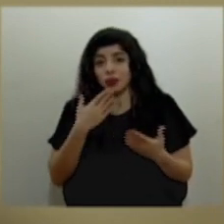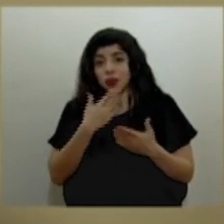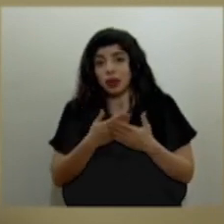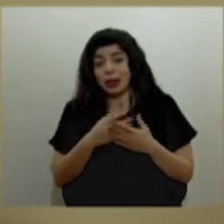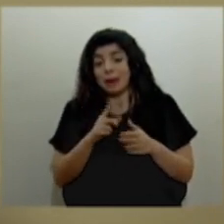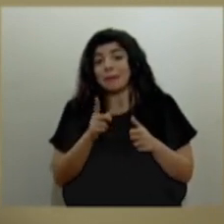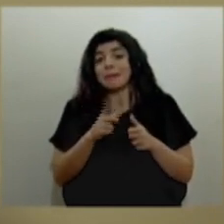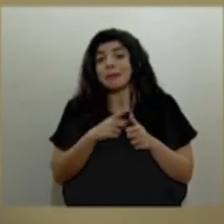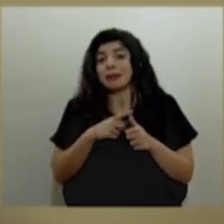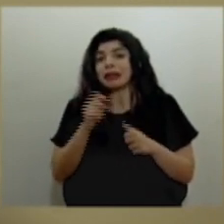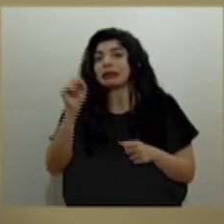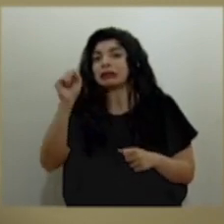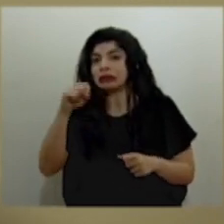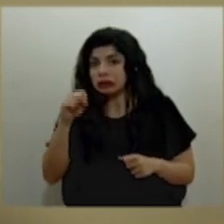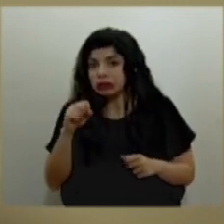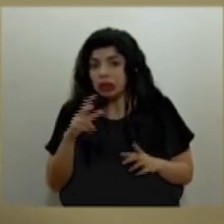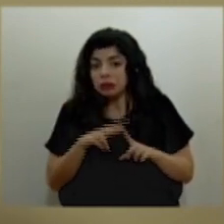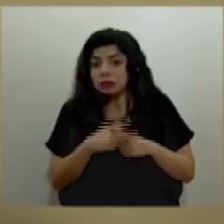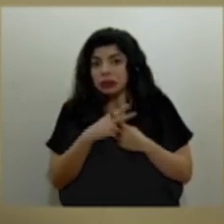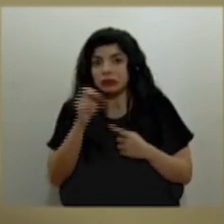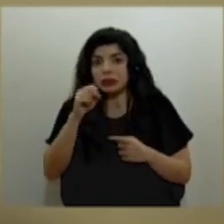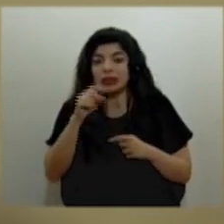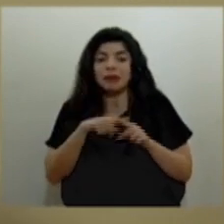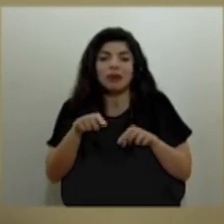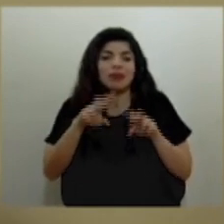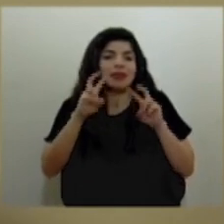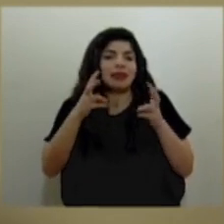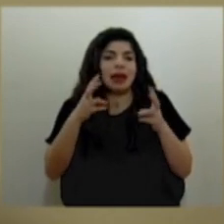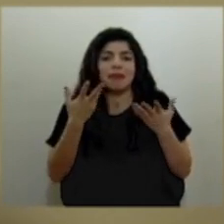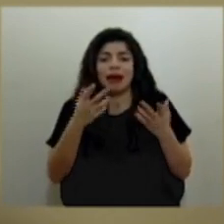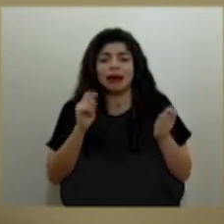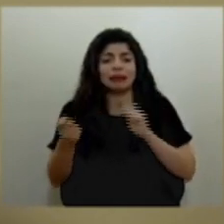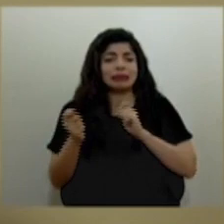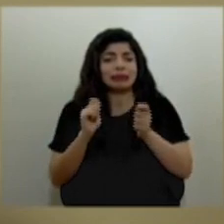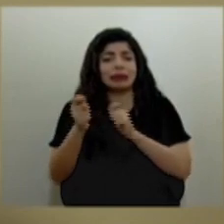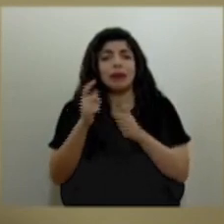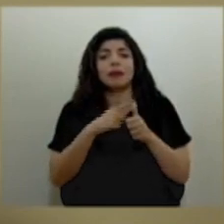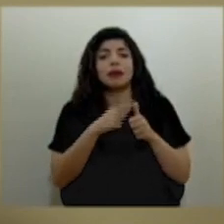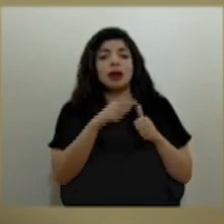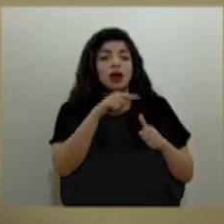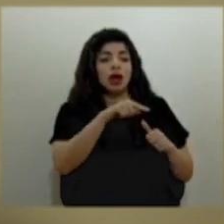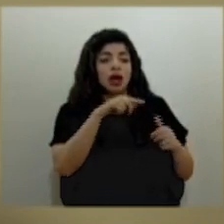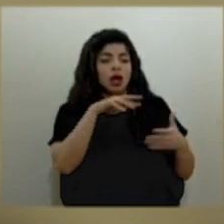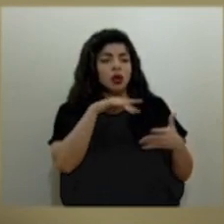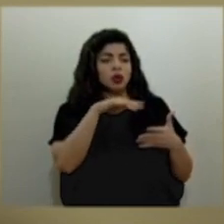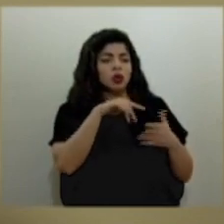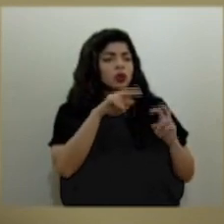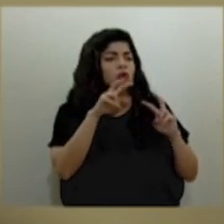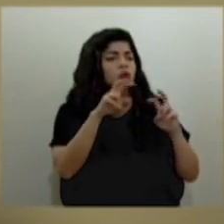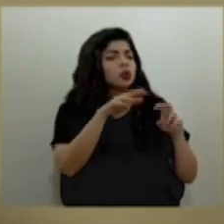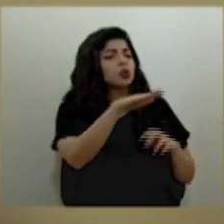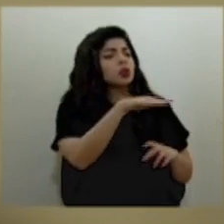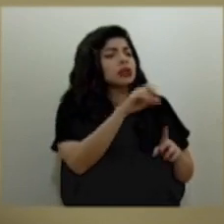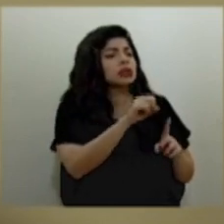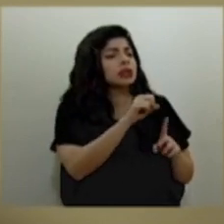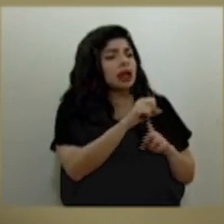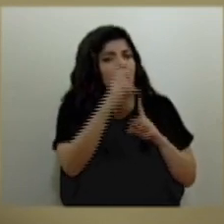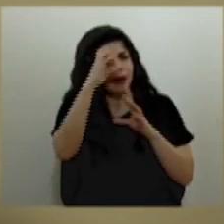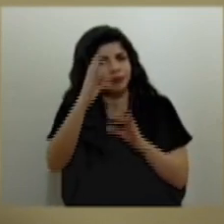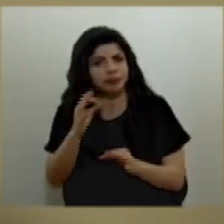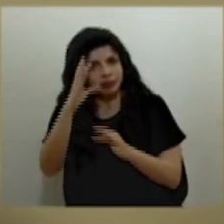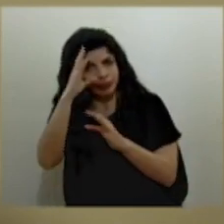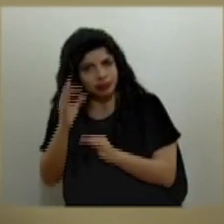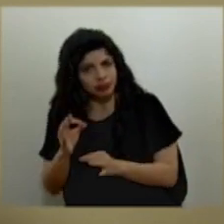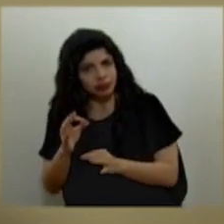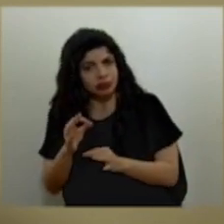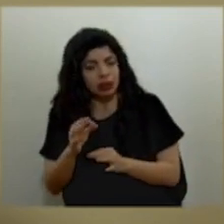diría que preliminarmente, pues sí. Sin embargo, esto es un asunto que está en mucho análisis constantemente y pues lo lógico es que